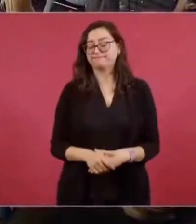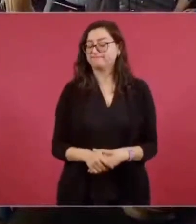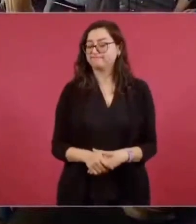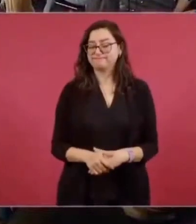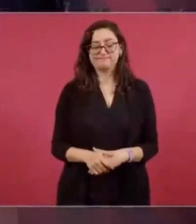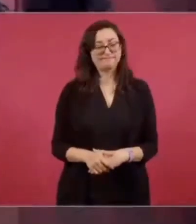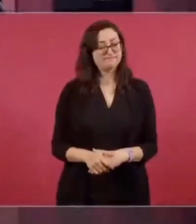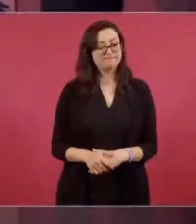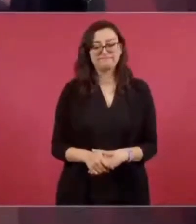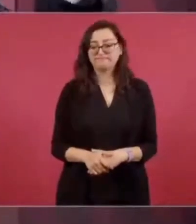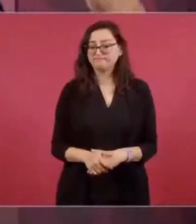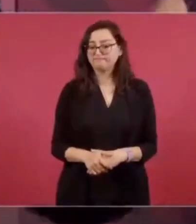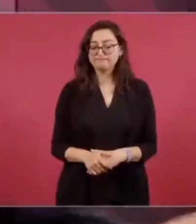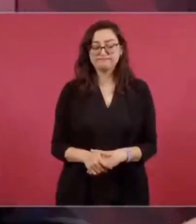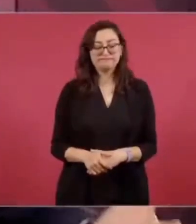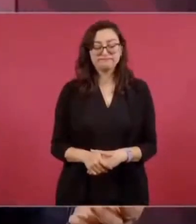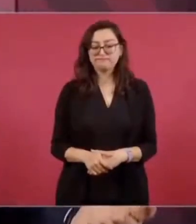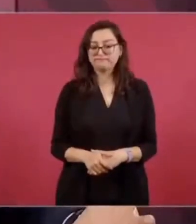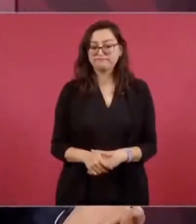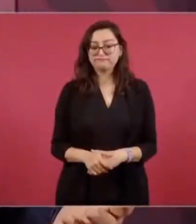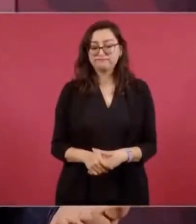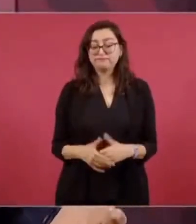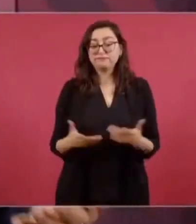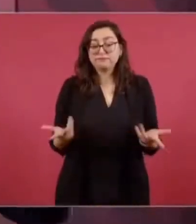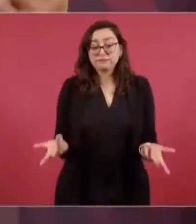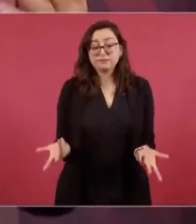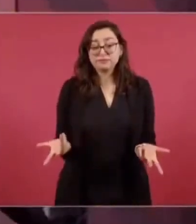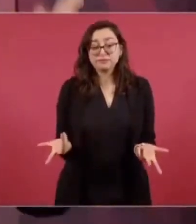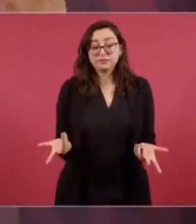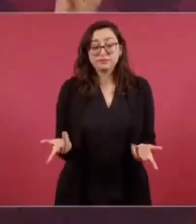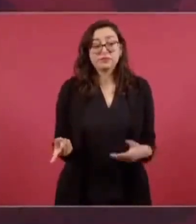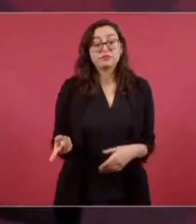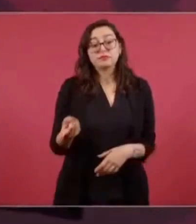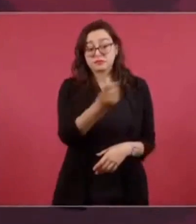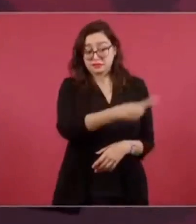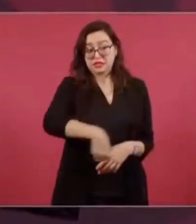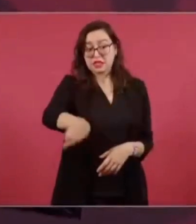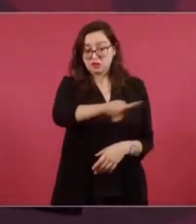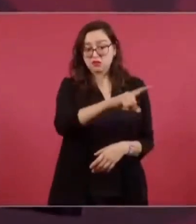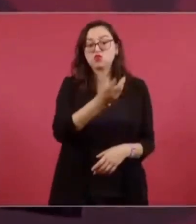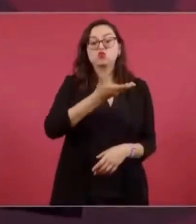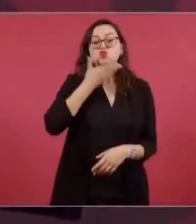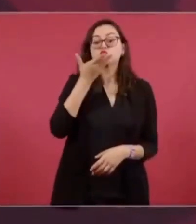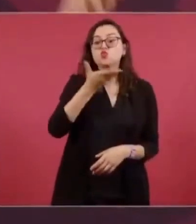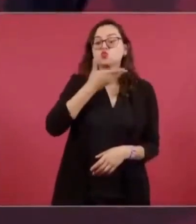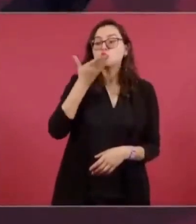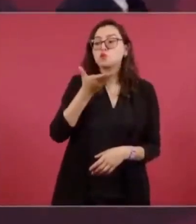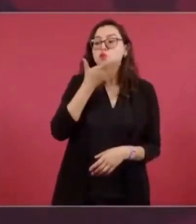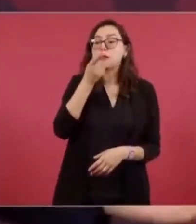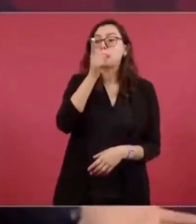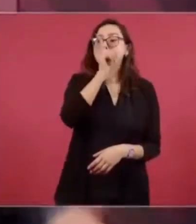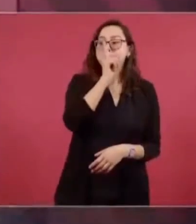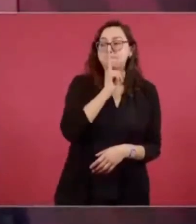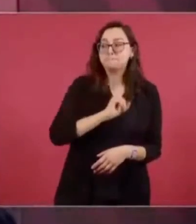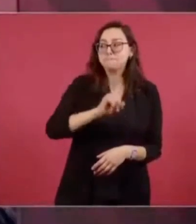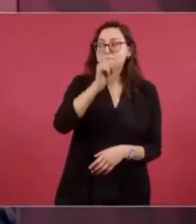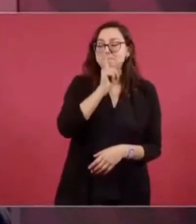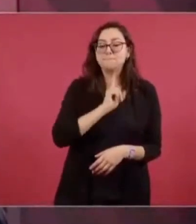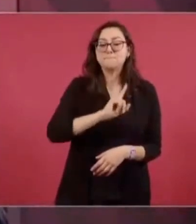porque así como mentían de que no aumentaban los salarios porque iba a haber inflación,